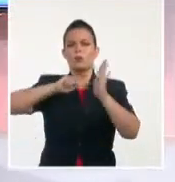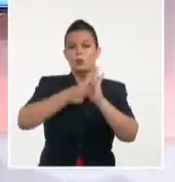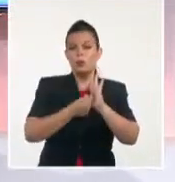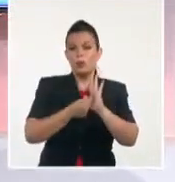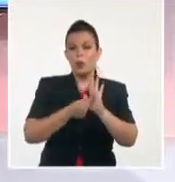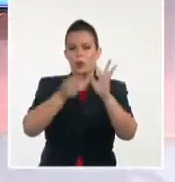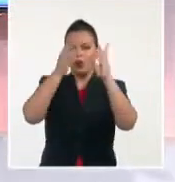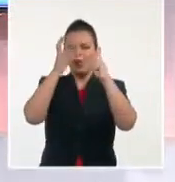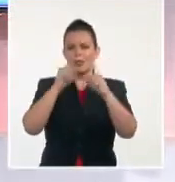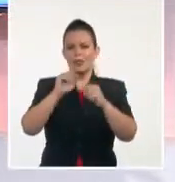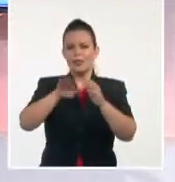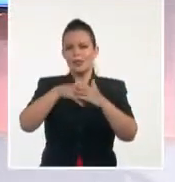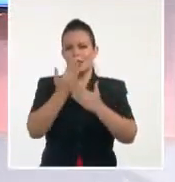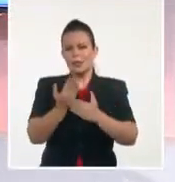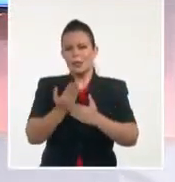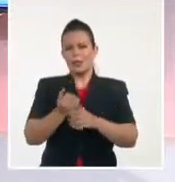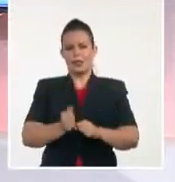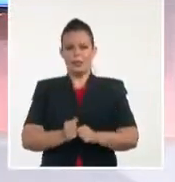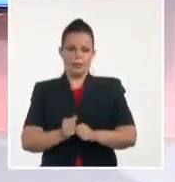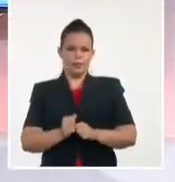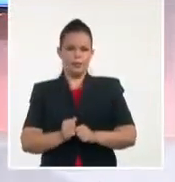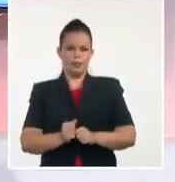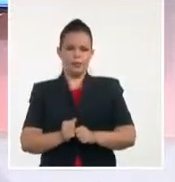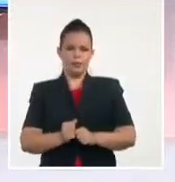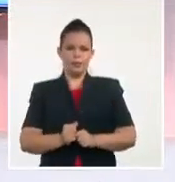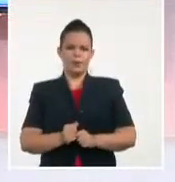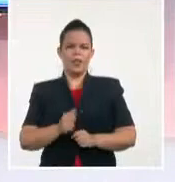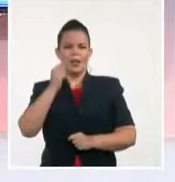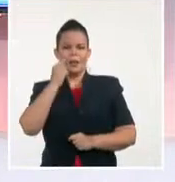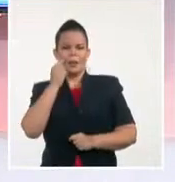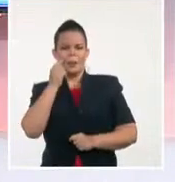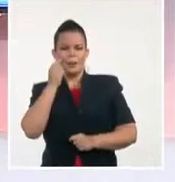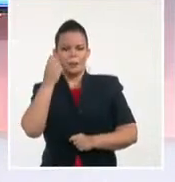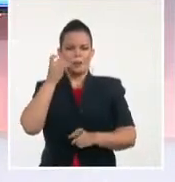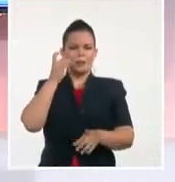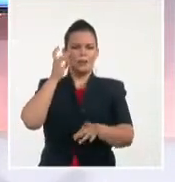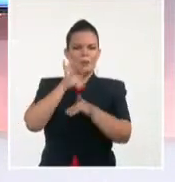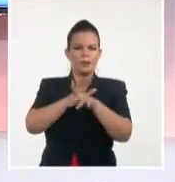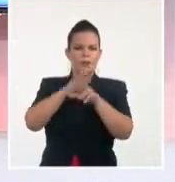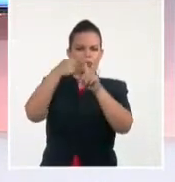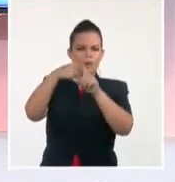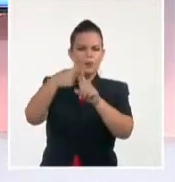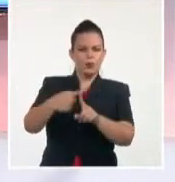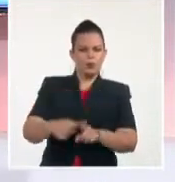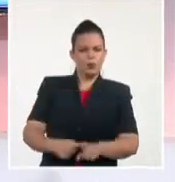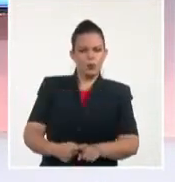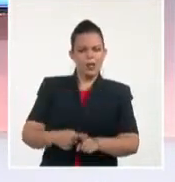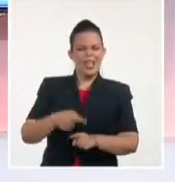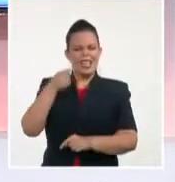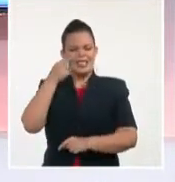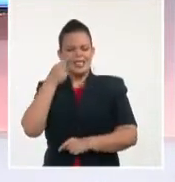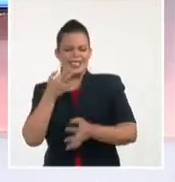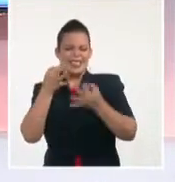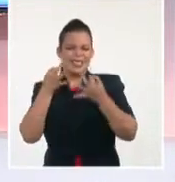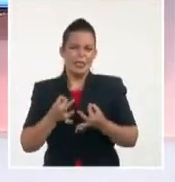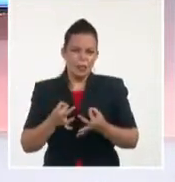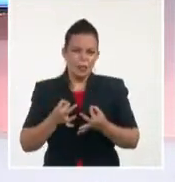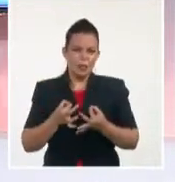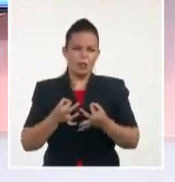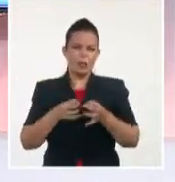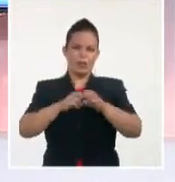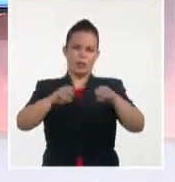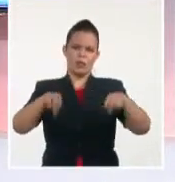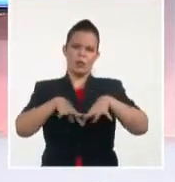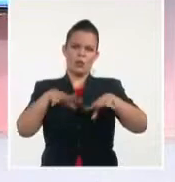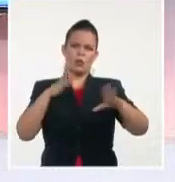presente, entonces usted tiene una medida de la intensidad verdadera, de la verdadera actividad ciclónica.